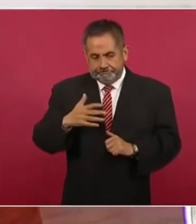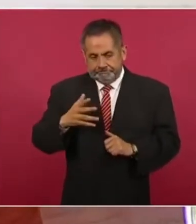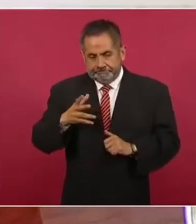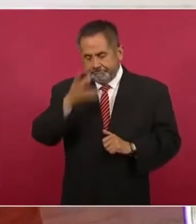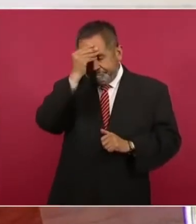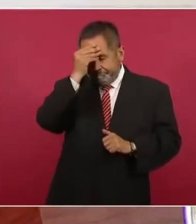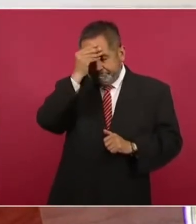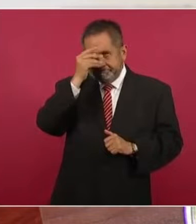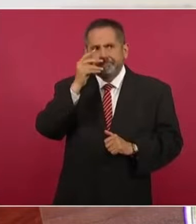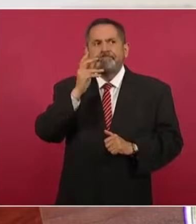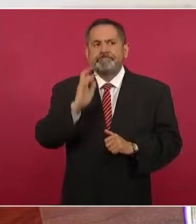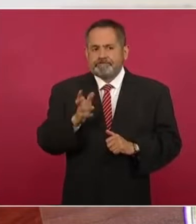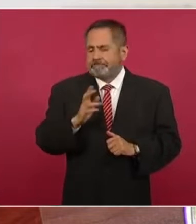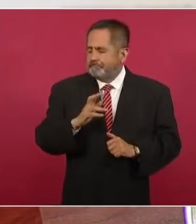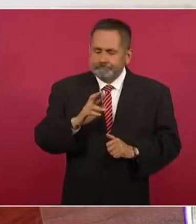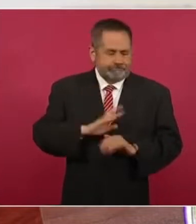que lo mejor